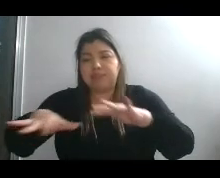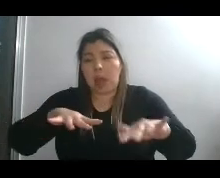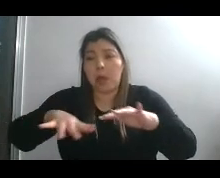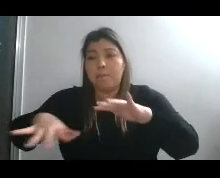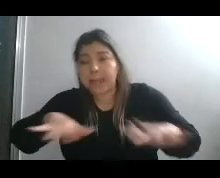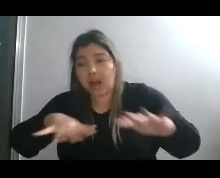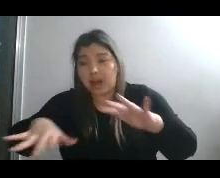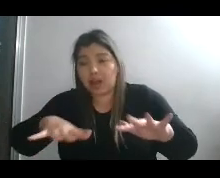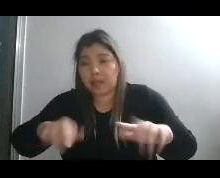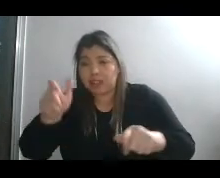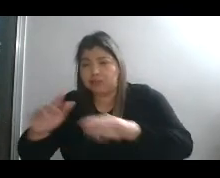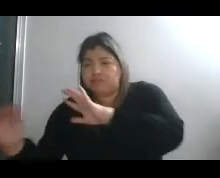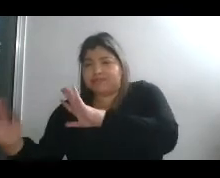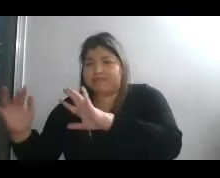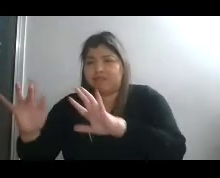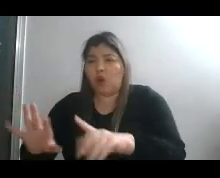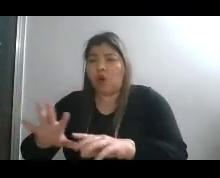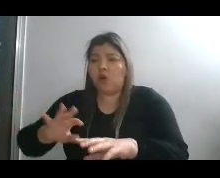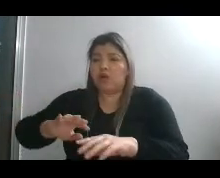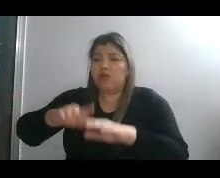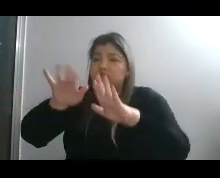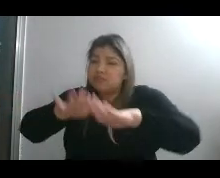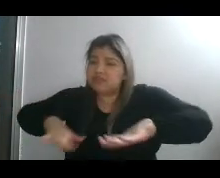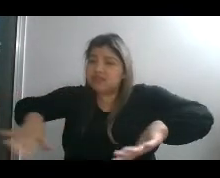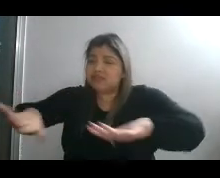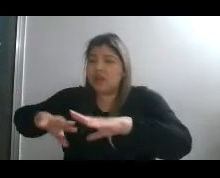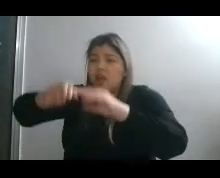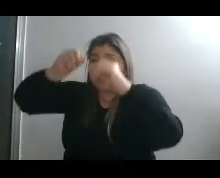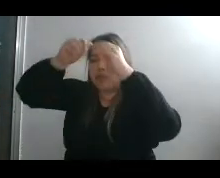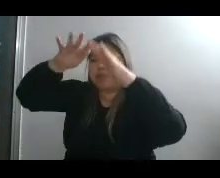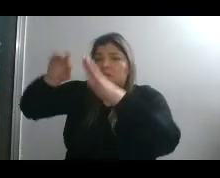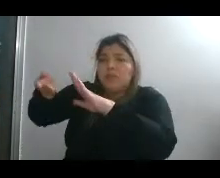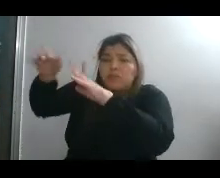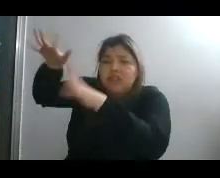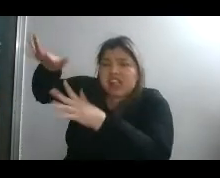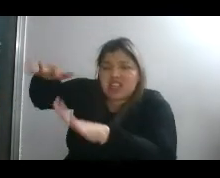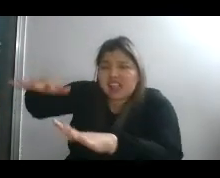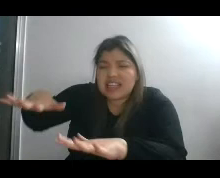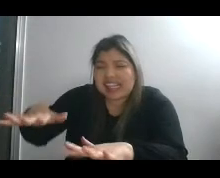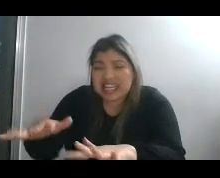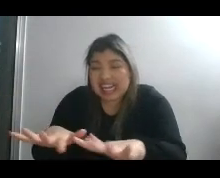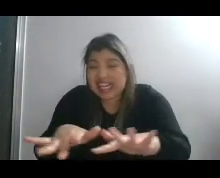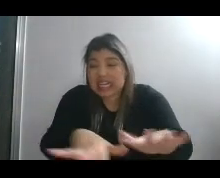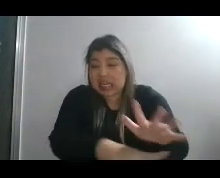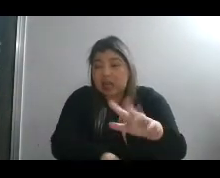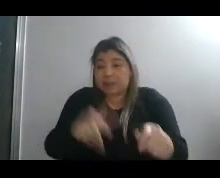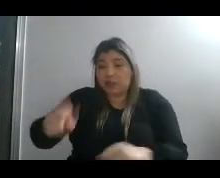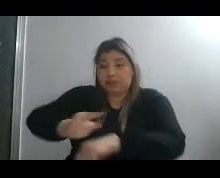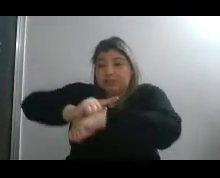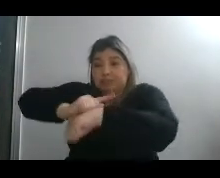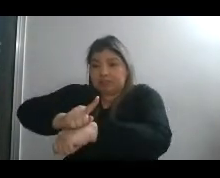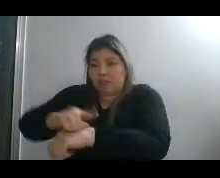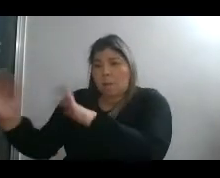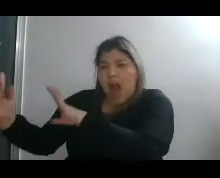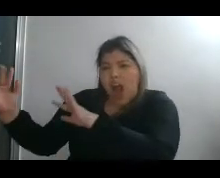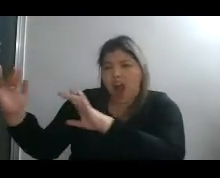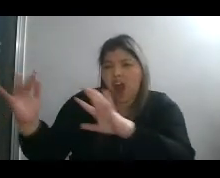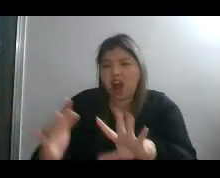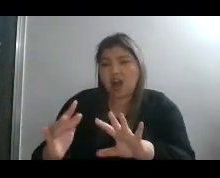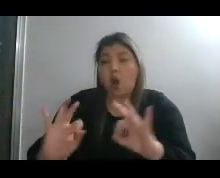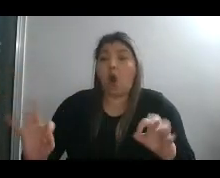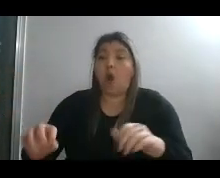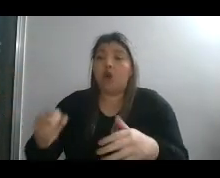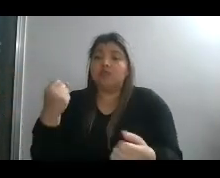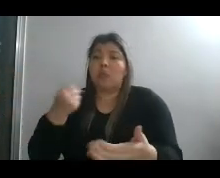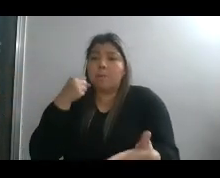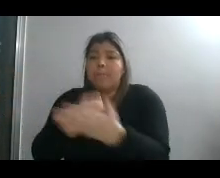un deslizamiento de tierra, en donde voy a tener un aumento repentino inesperado de pacientes o un choque múltiple, voy a